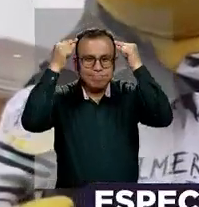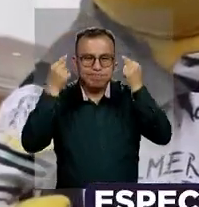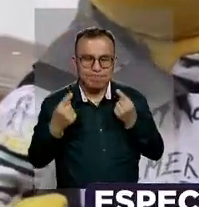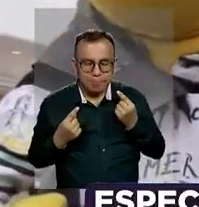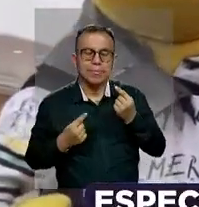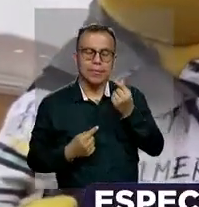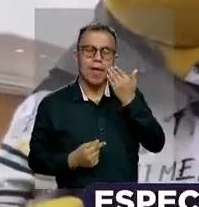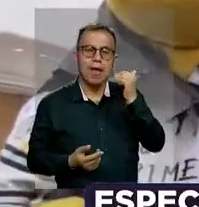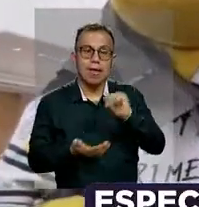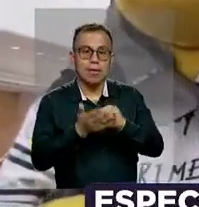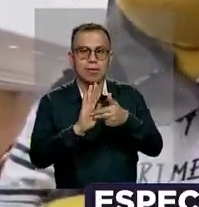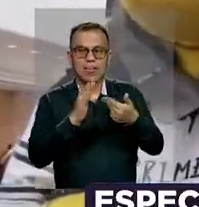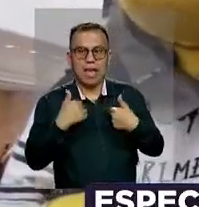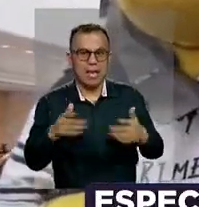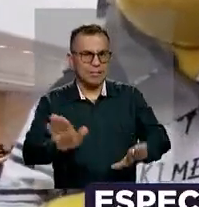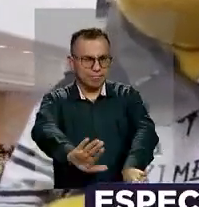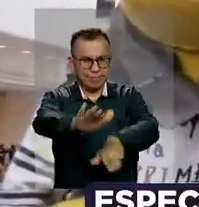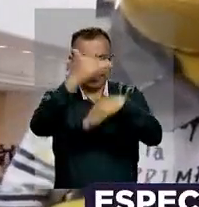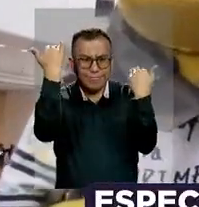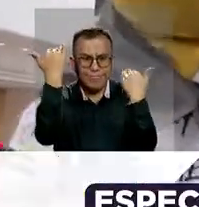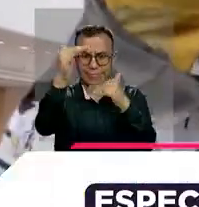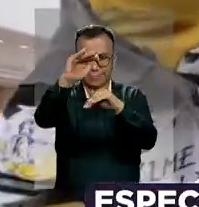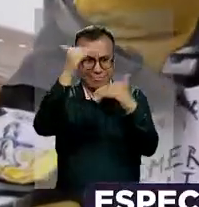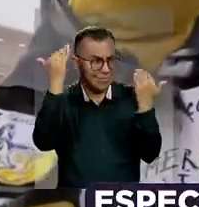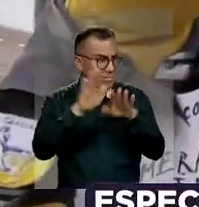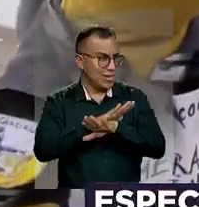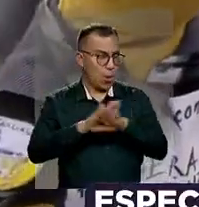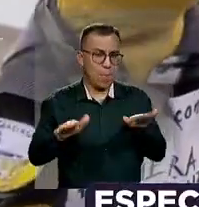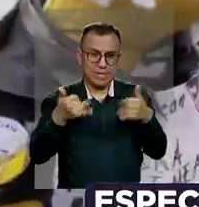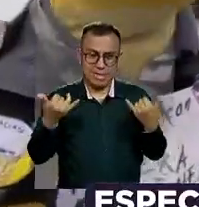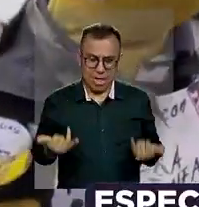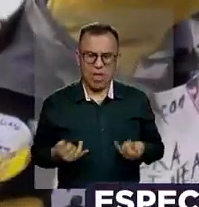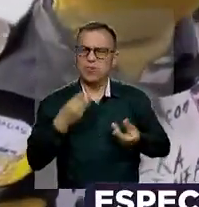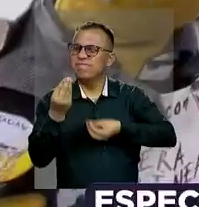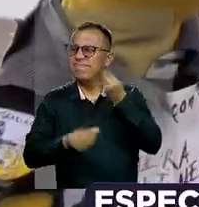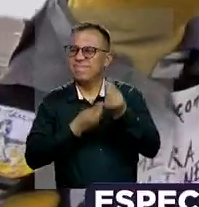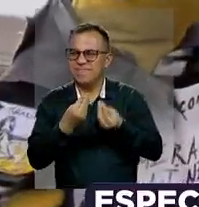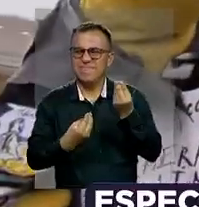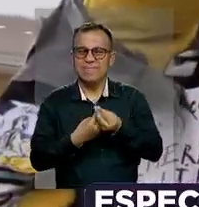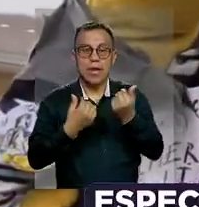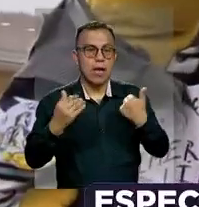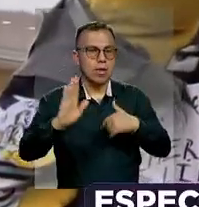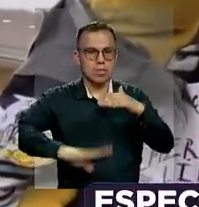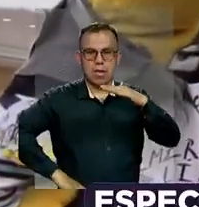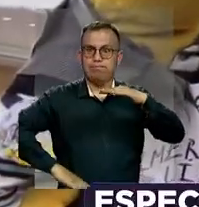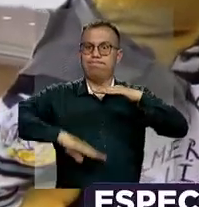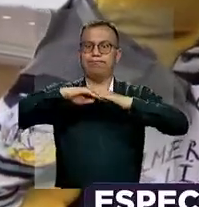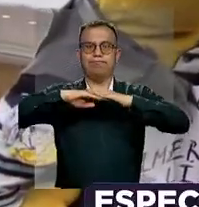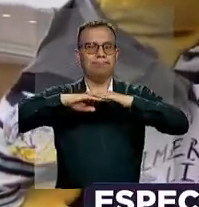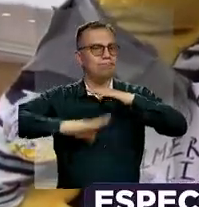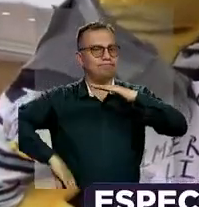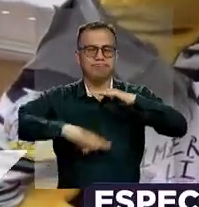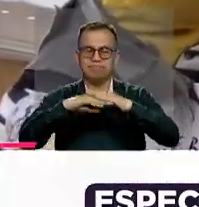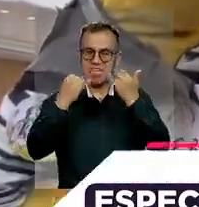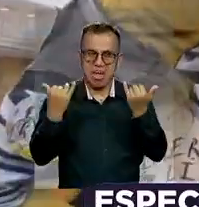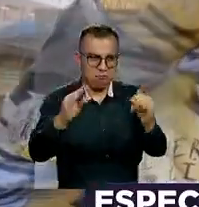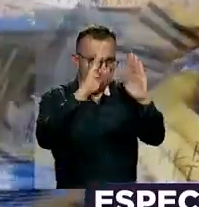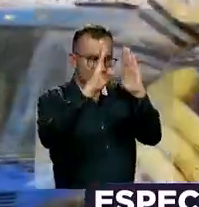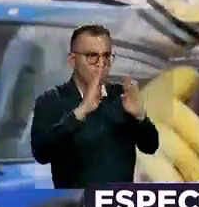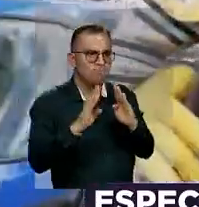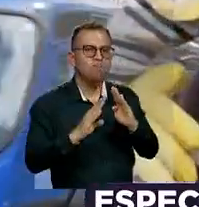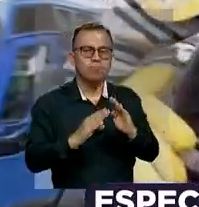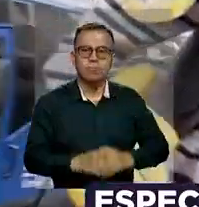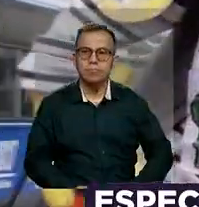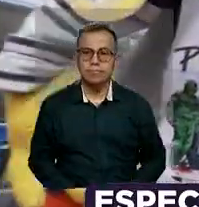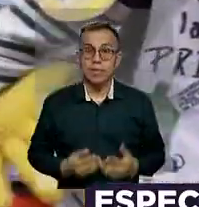nuestros derechos, estamos cansados de todo lo que está pasando y hemos llegado a un límite y es el momento de ser escuchados.